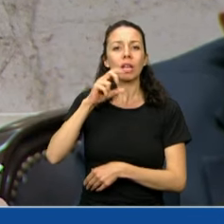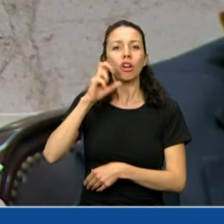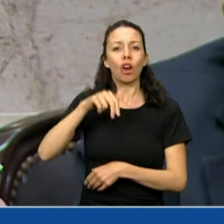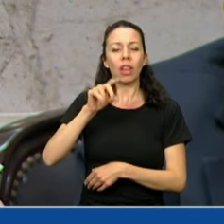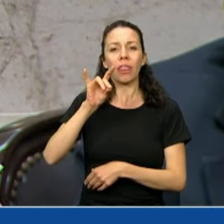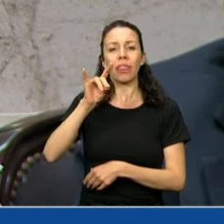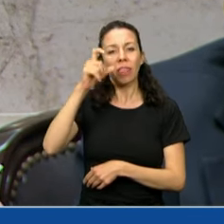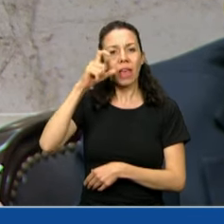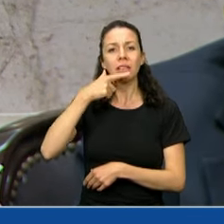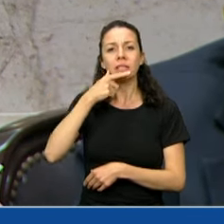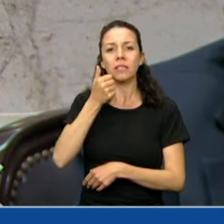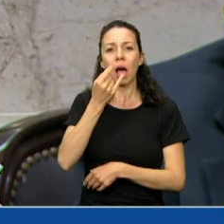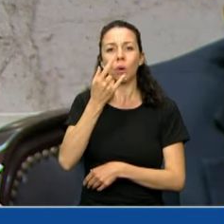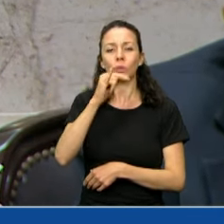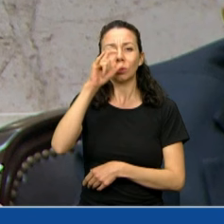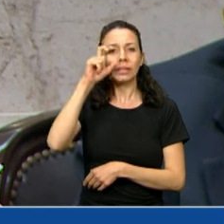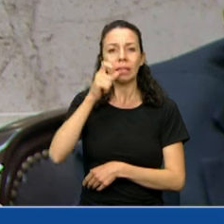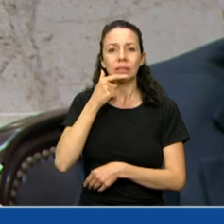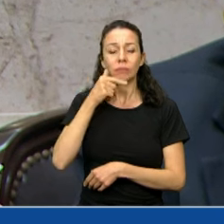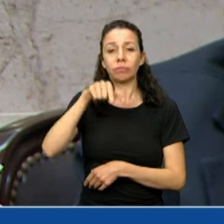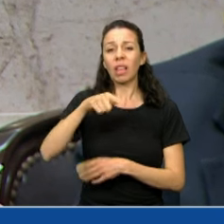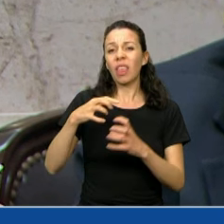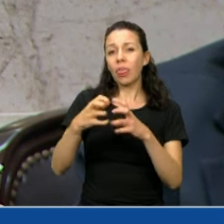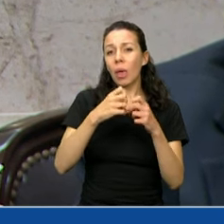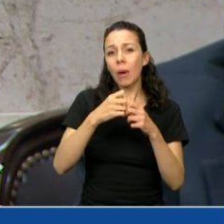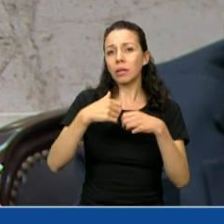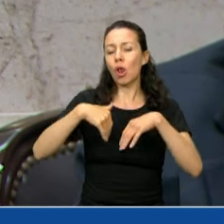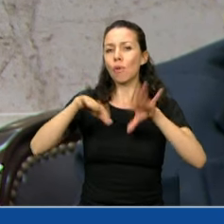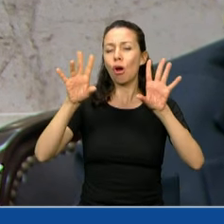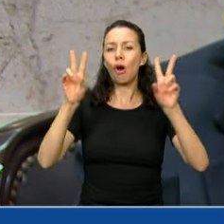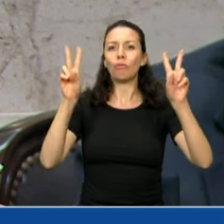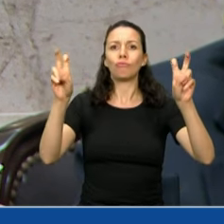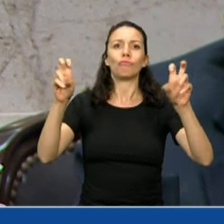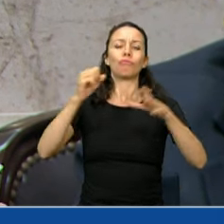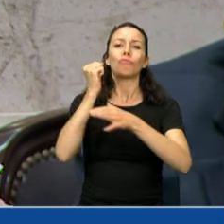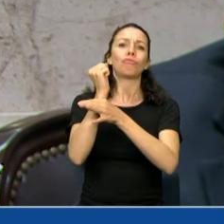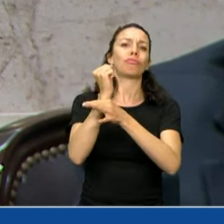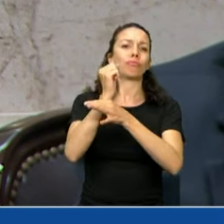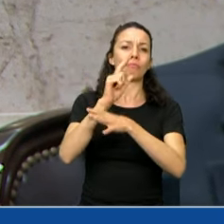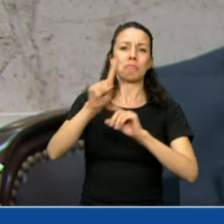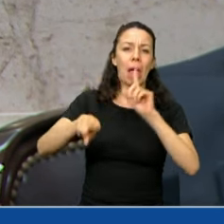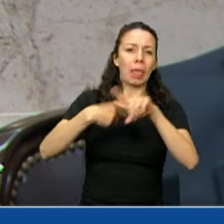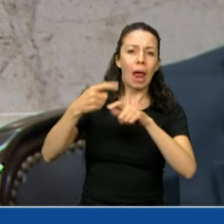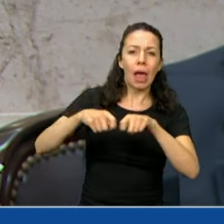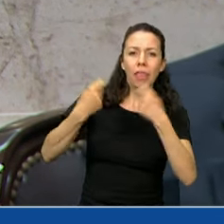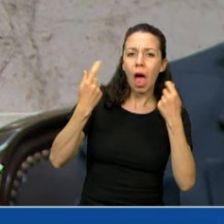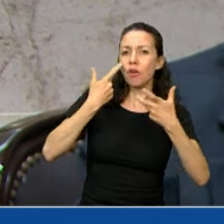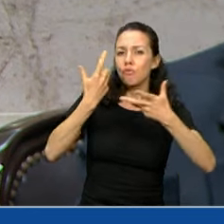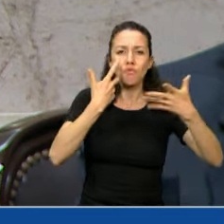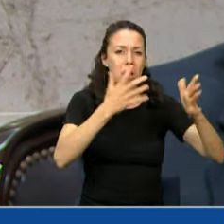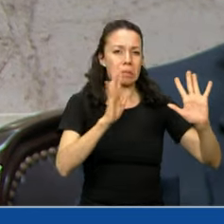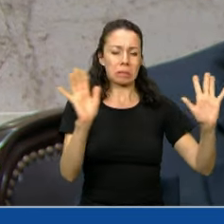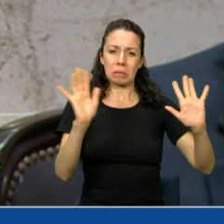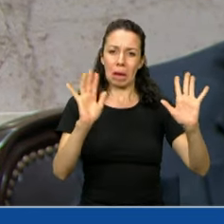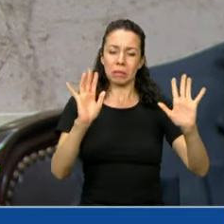debate quizás no tenga grandes titulares de los principales medios nacionales mañana pero